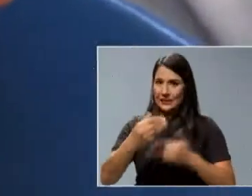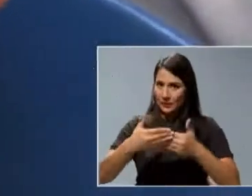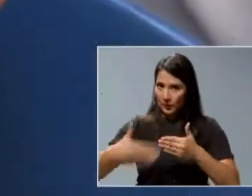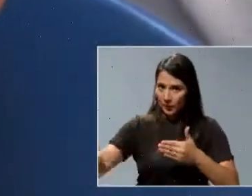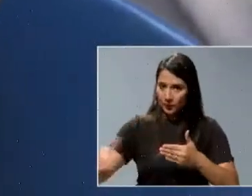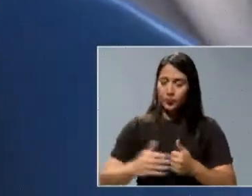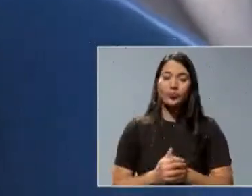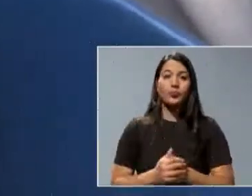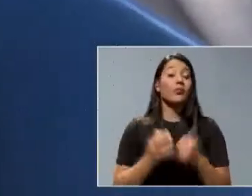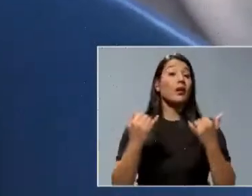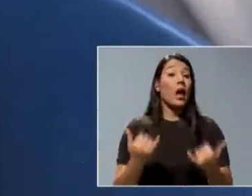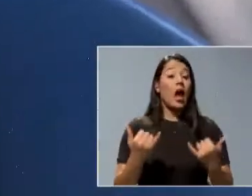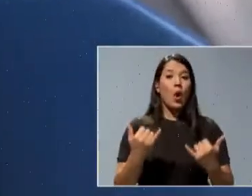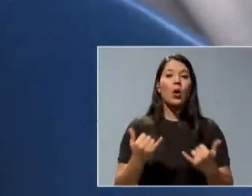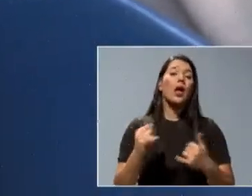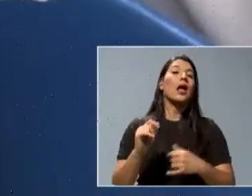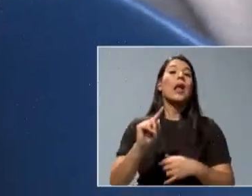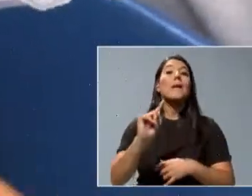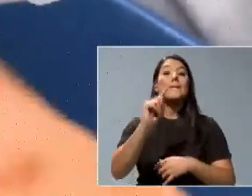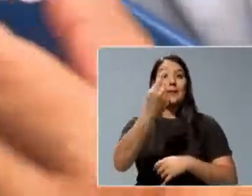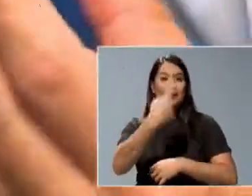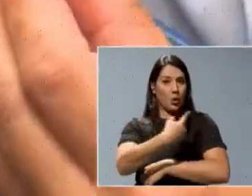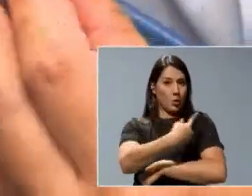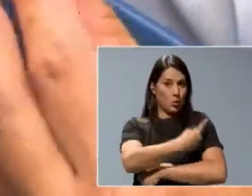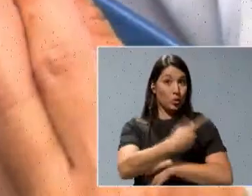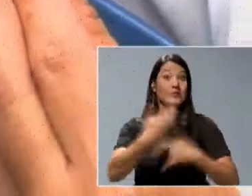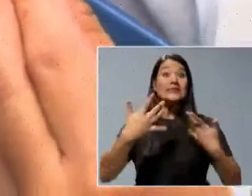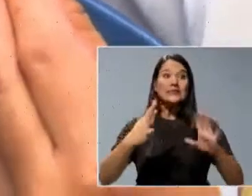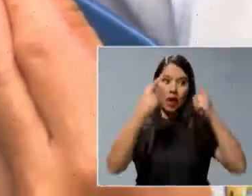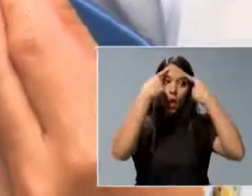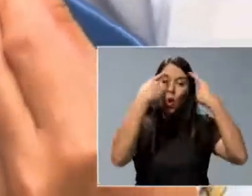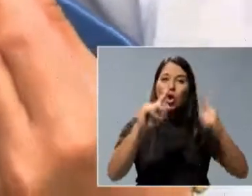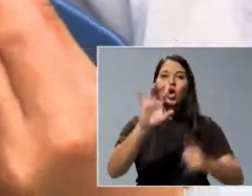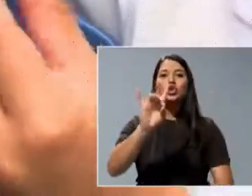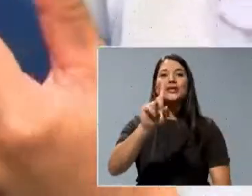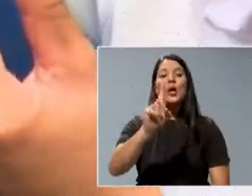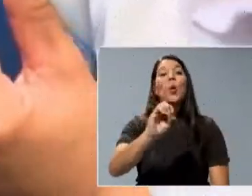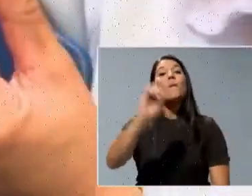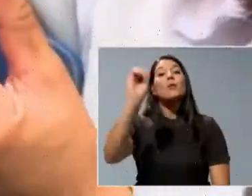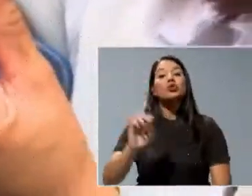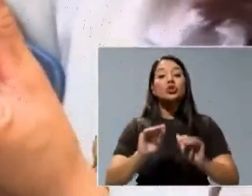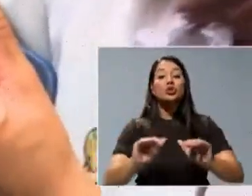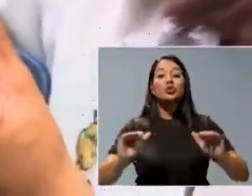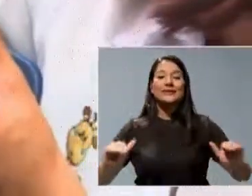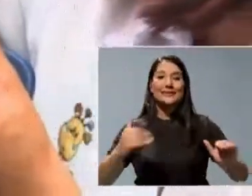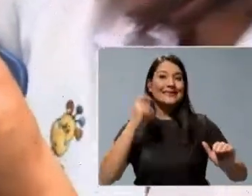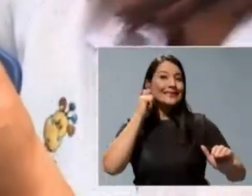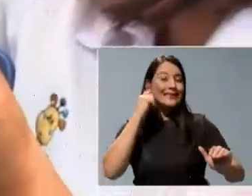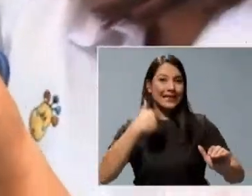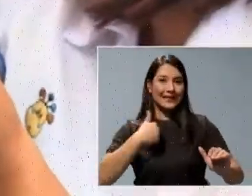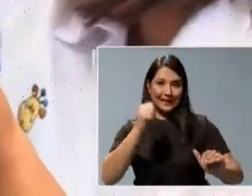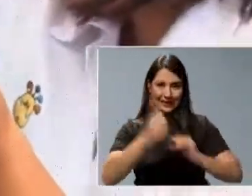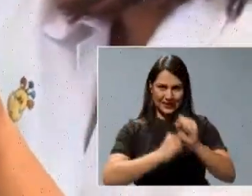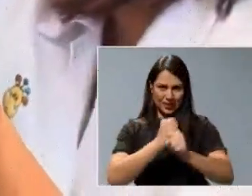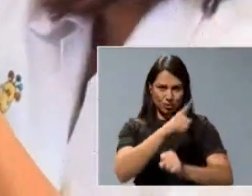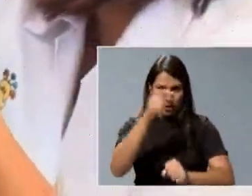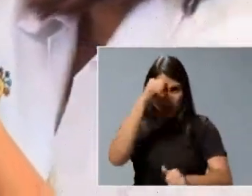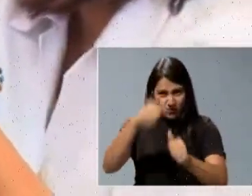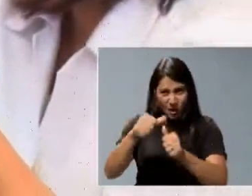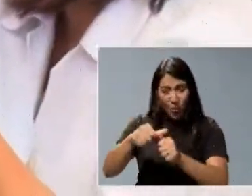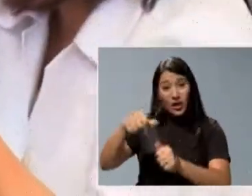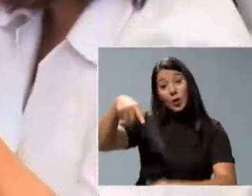respecto a la aplicación de la primera dosis, esta ya alcanzó el 81% de las niñas de 10 años. Recordemos que el virus del papiloma